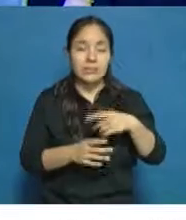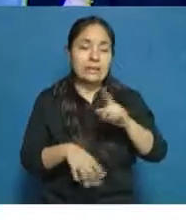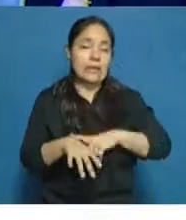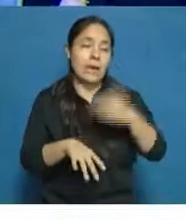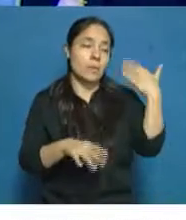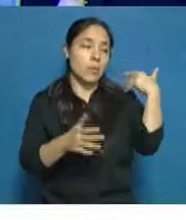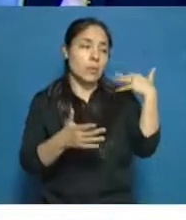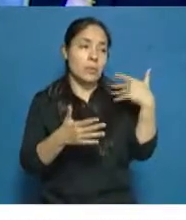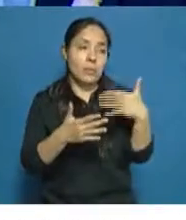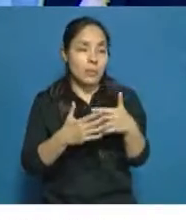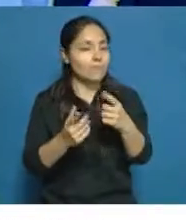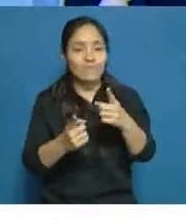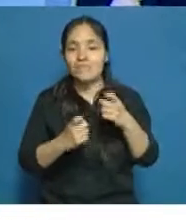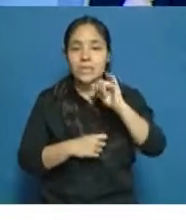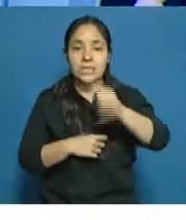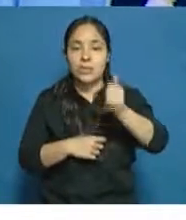Entonces, bueno, tengo que hacer